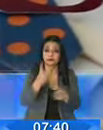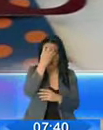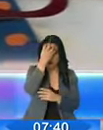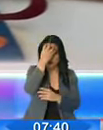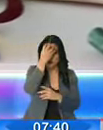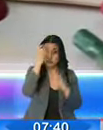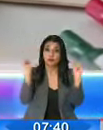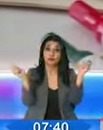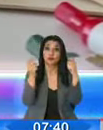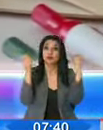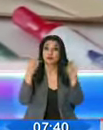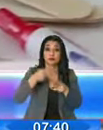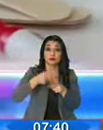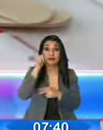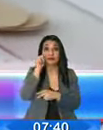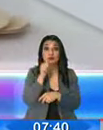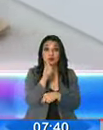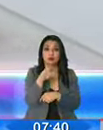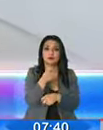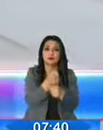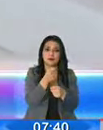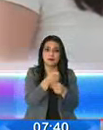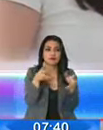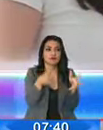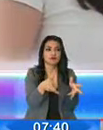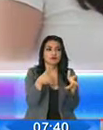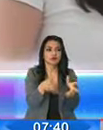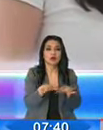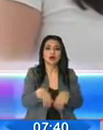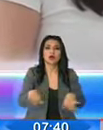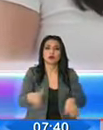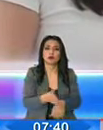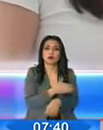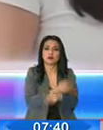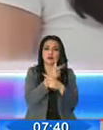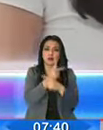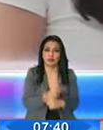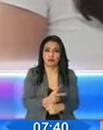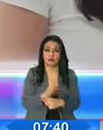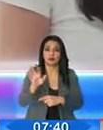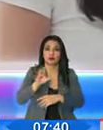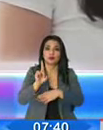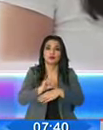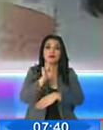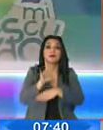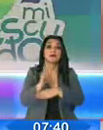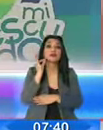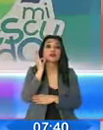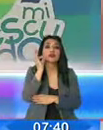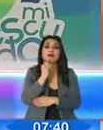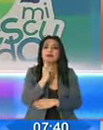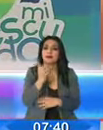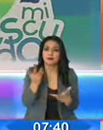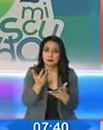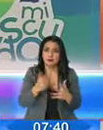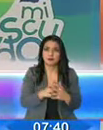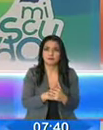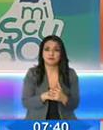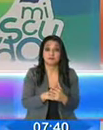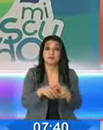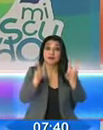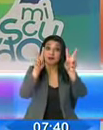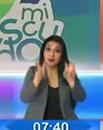Lado, por ejemplo, trabaja con los docentes y alumnos en temas de prevención, según su directora Paulina Ponce. Mientras más hablamos de las